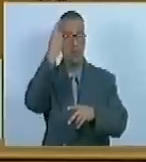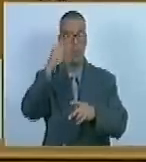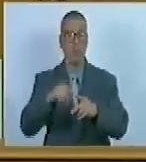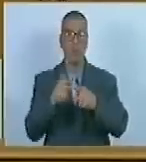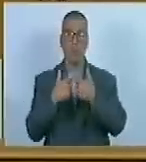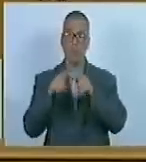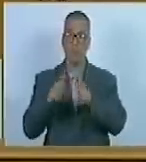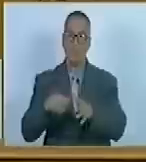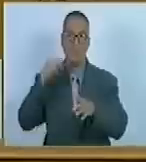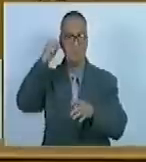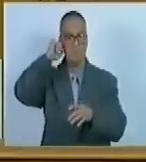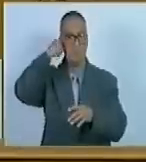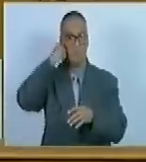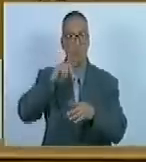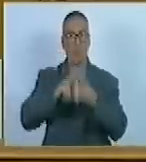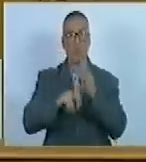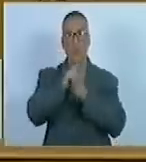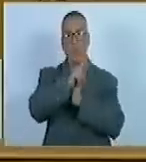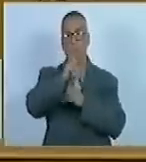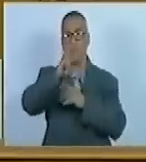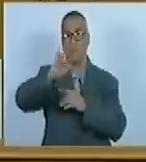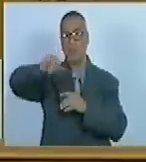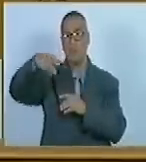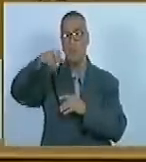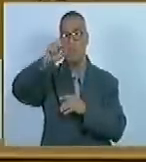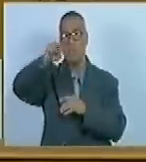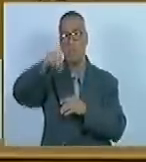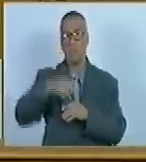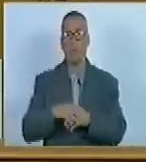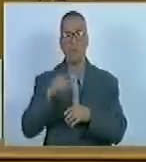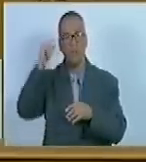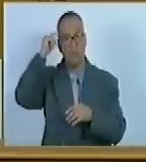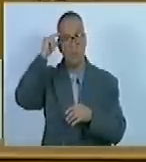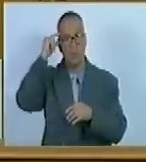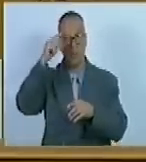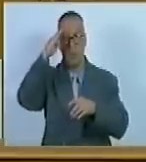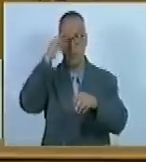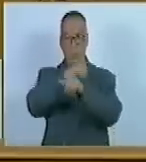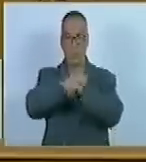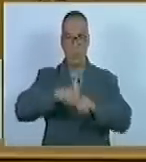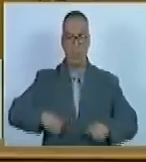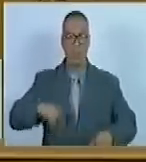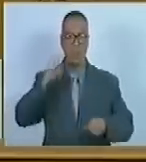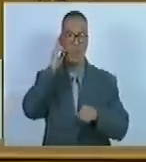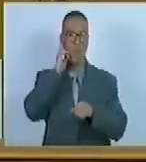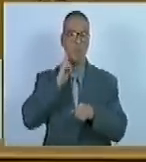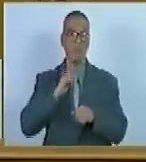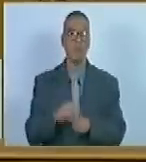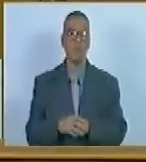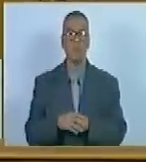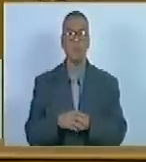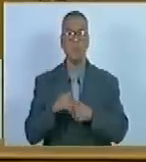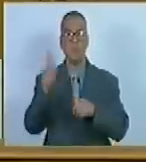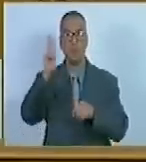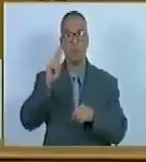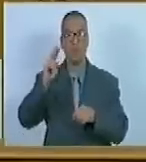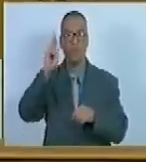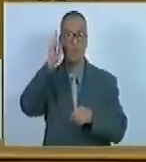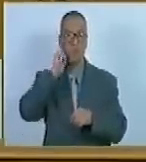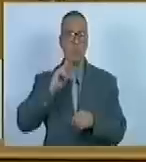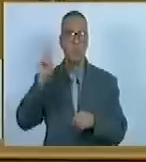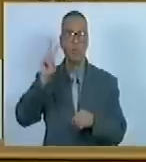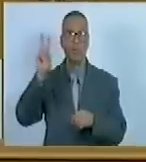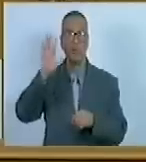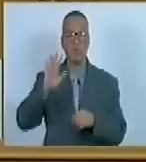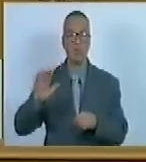se conmemora el 24 de junio el Día del Ejército Bolivariano en la República